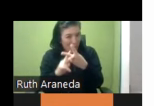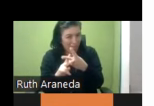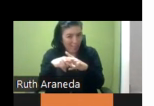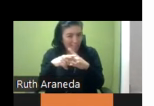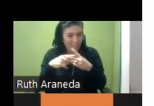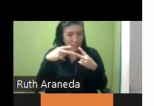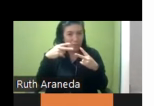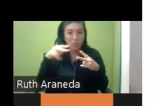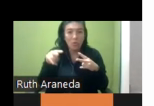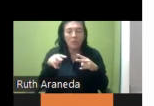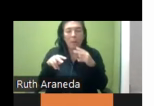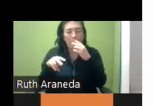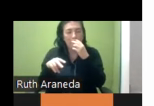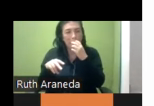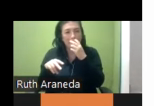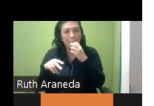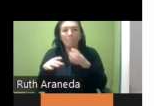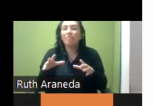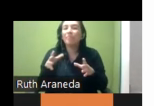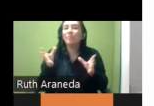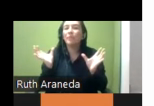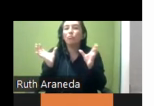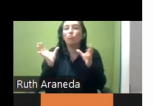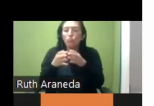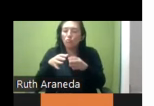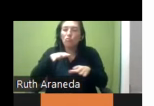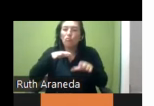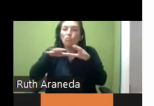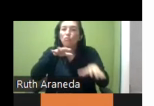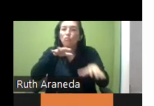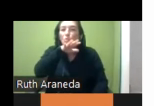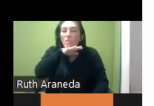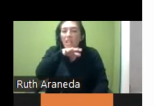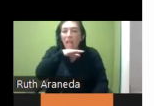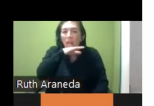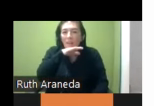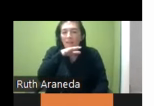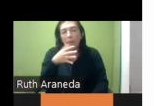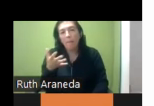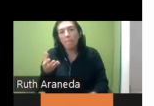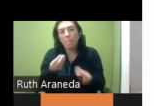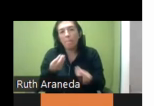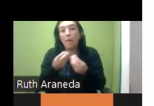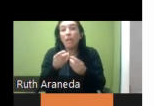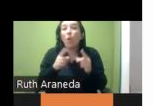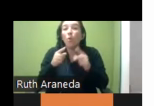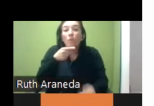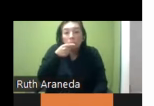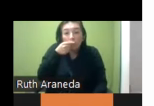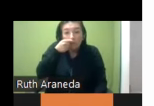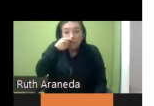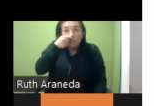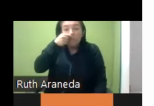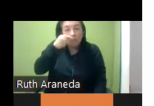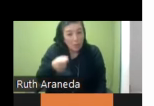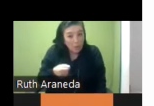el equipo, por así decirlo, el equipo de objetos usados para inhalar